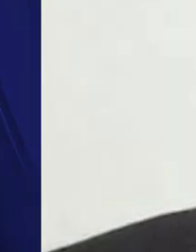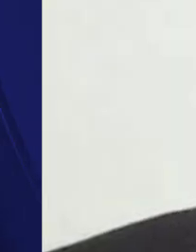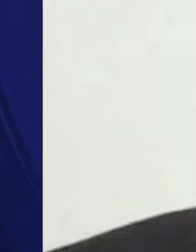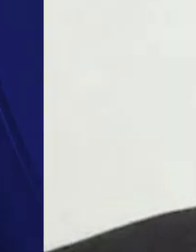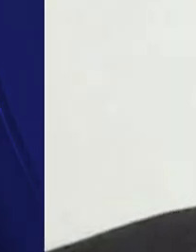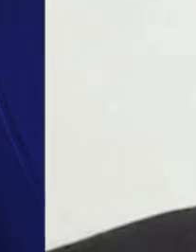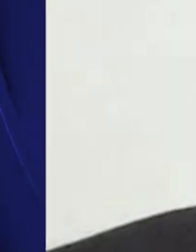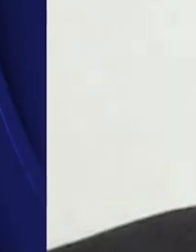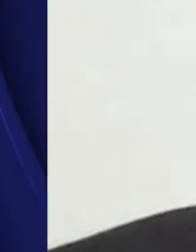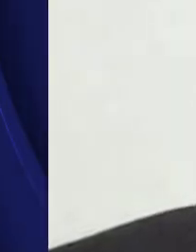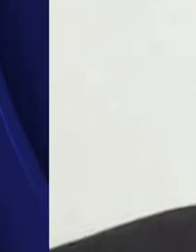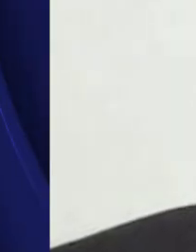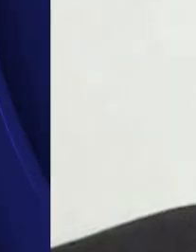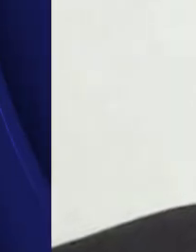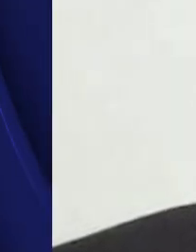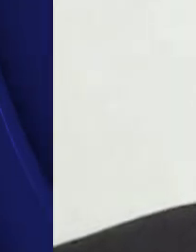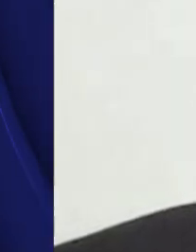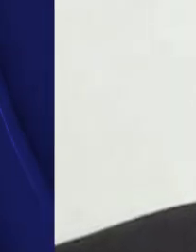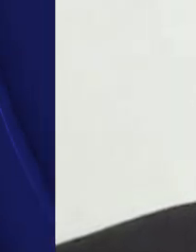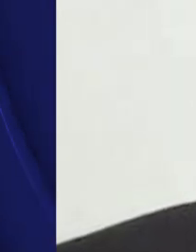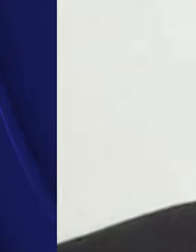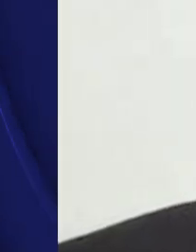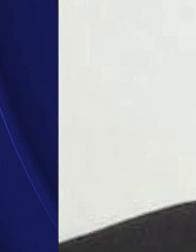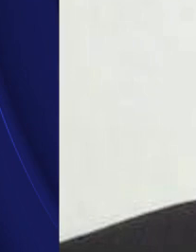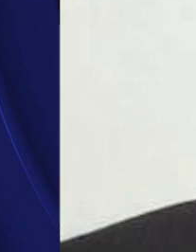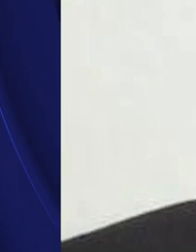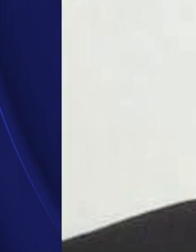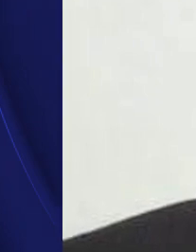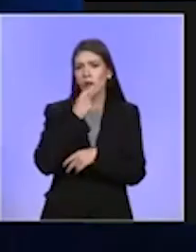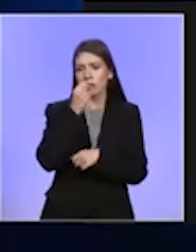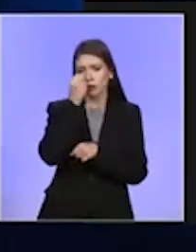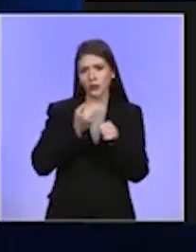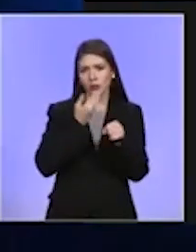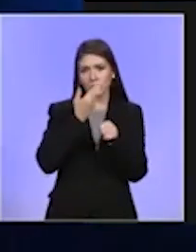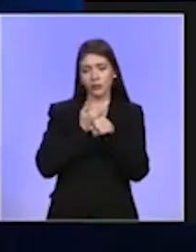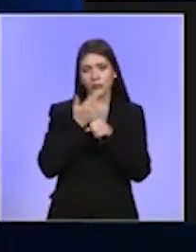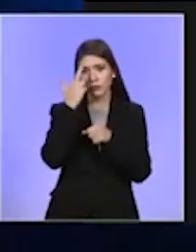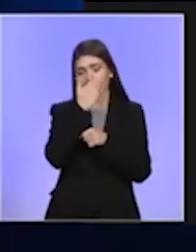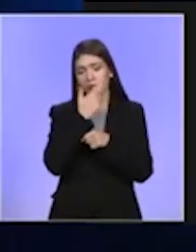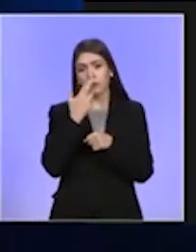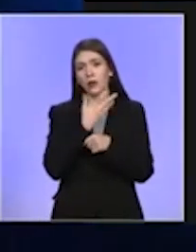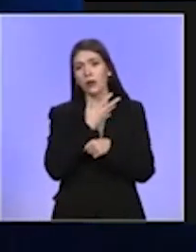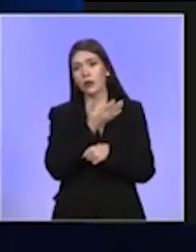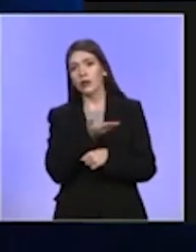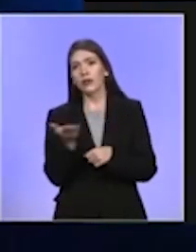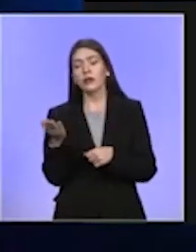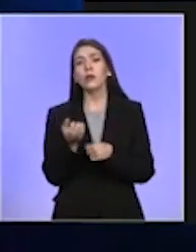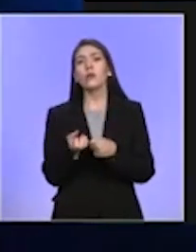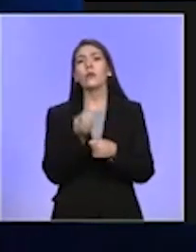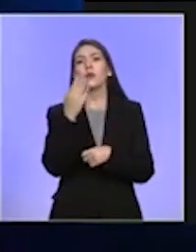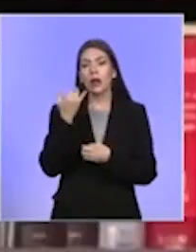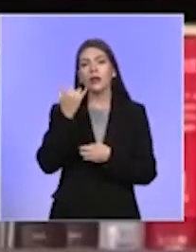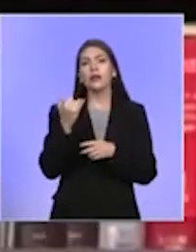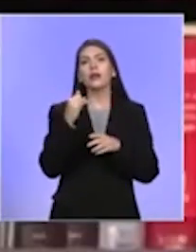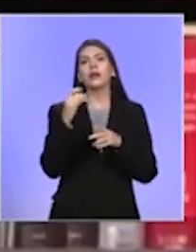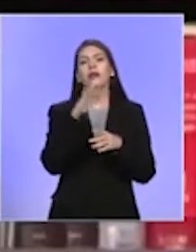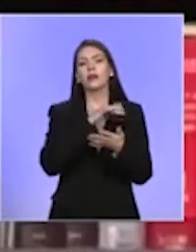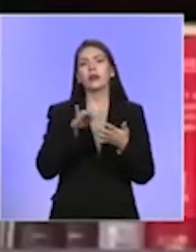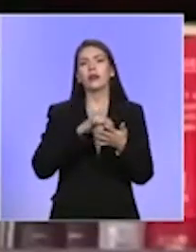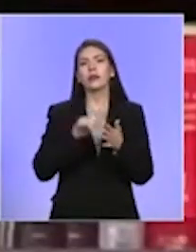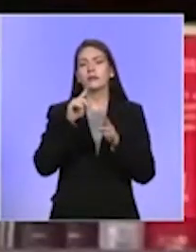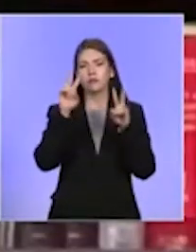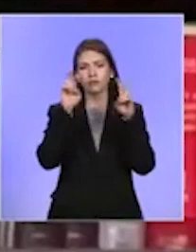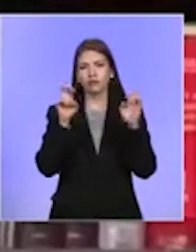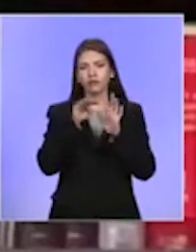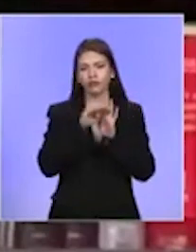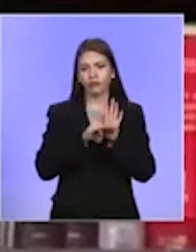reyes rodríguez mondragón como su sustituto en cuestión de horas el tribunal tuvo tres presidentes un expulsado una decana